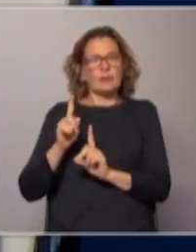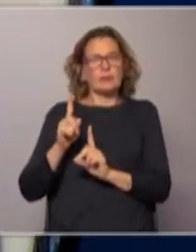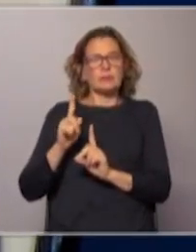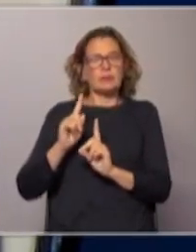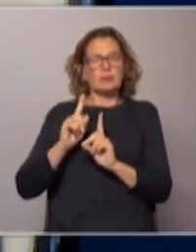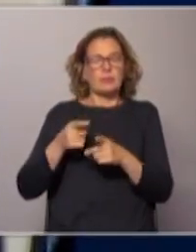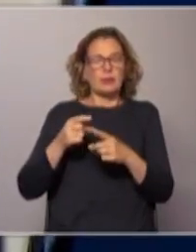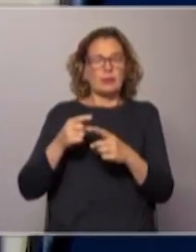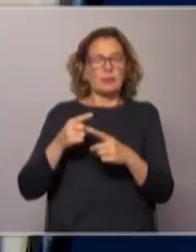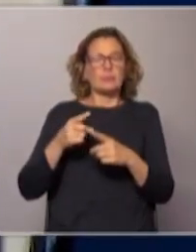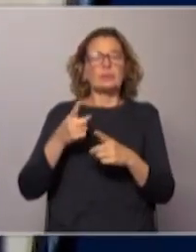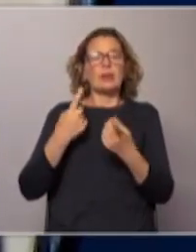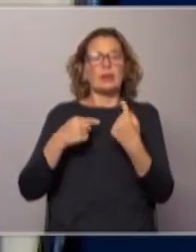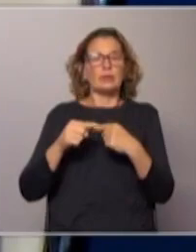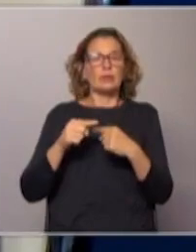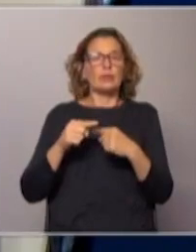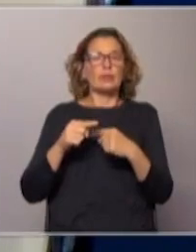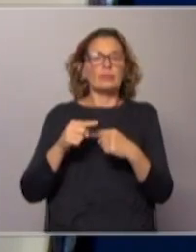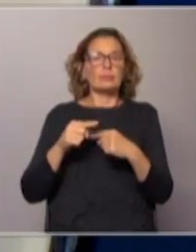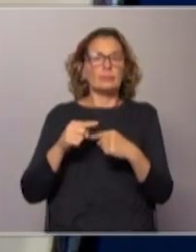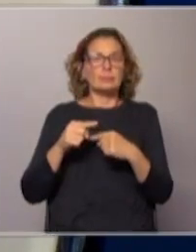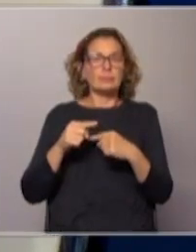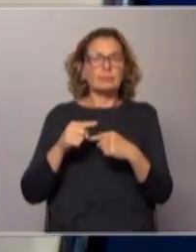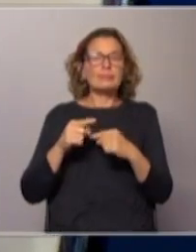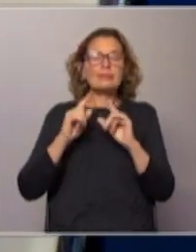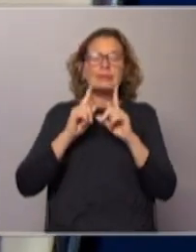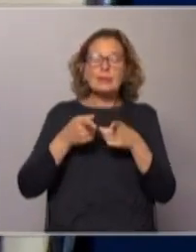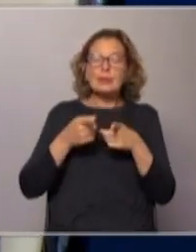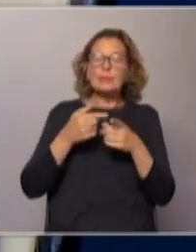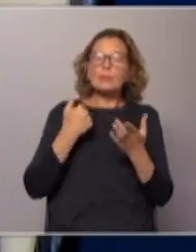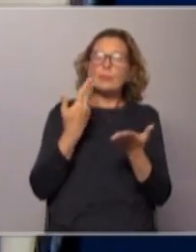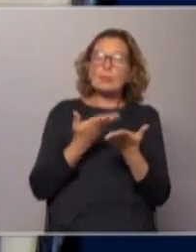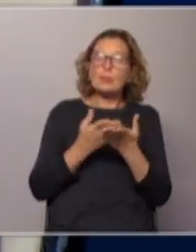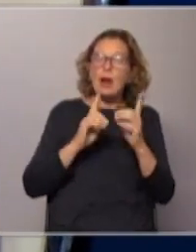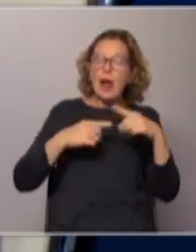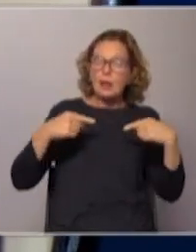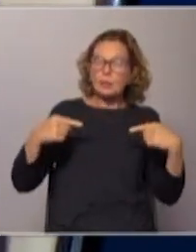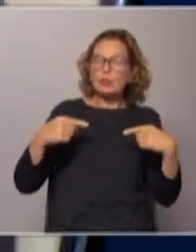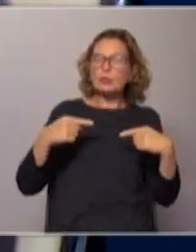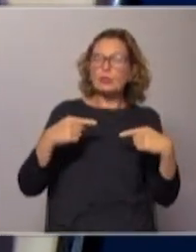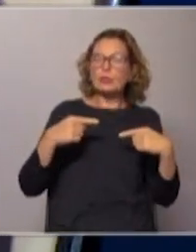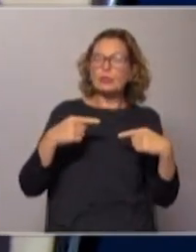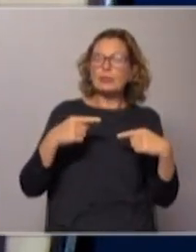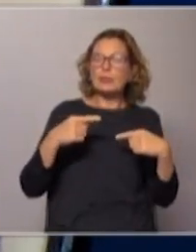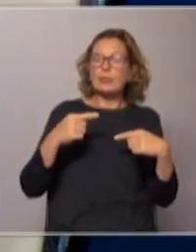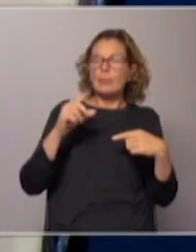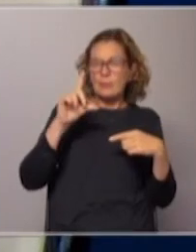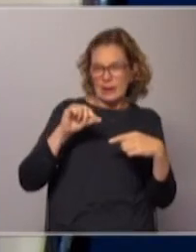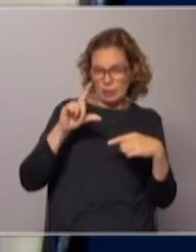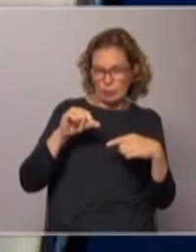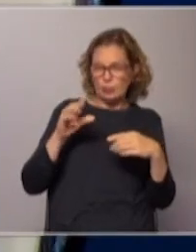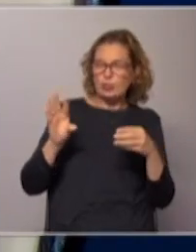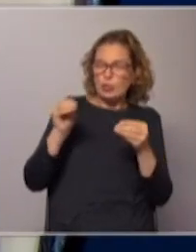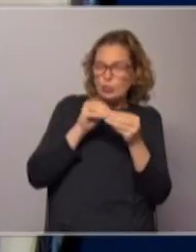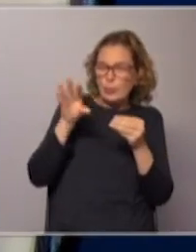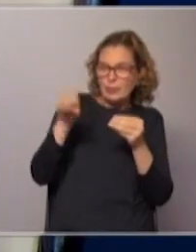en las fuerzas armadas este y después también proponemos algunos otros otros sistemas de menor cuantía todo eso